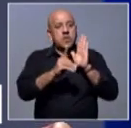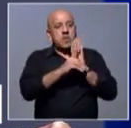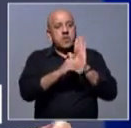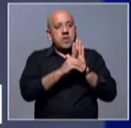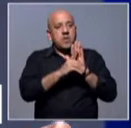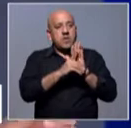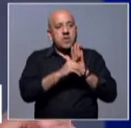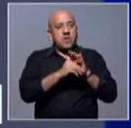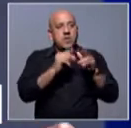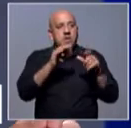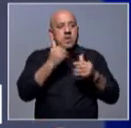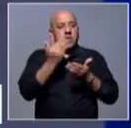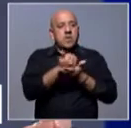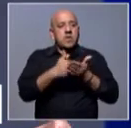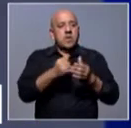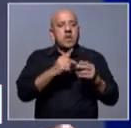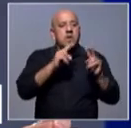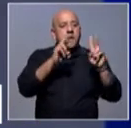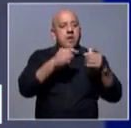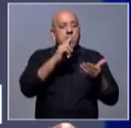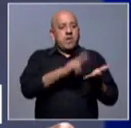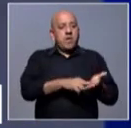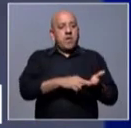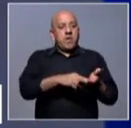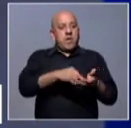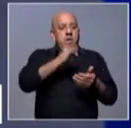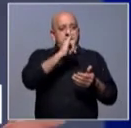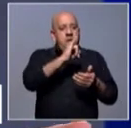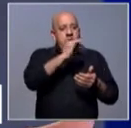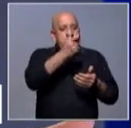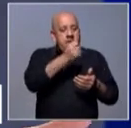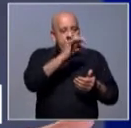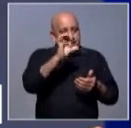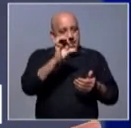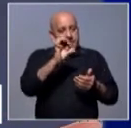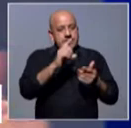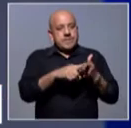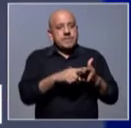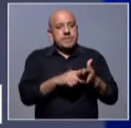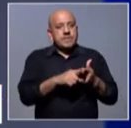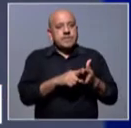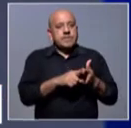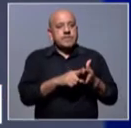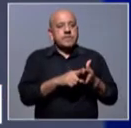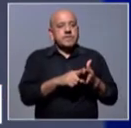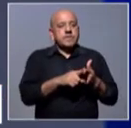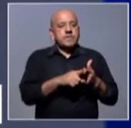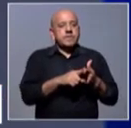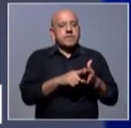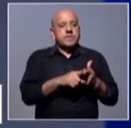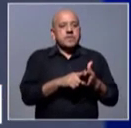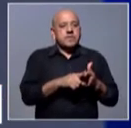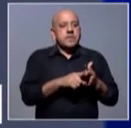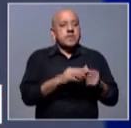prevé la eliminación gradual del impuesto a la asistencia de la seguridad social conocido como guías christian daude hoy